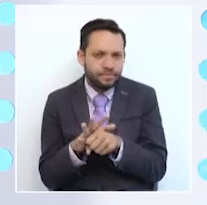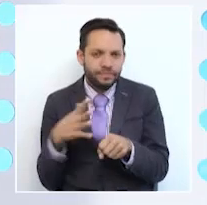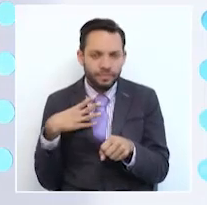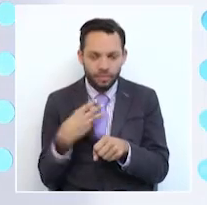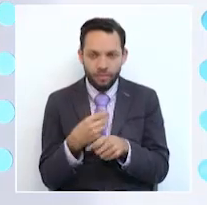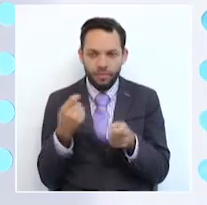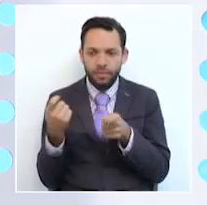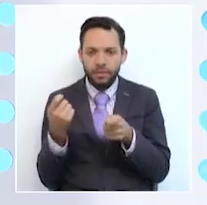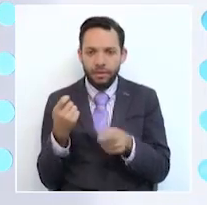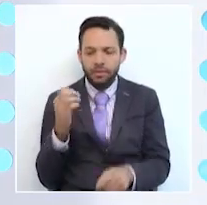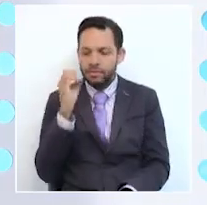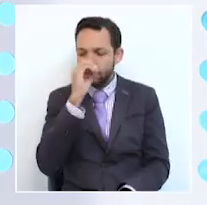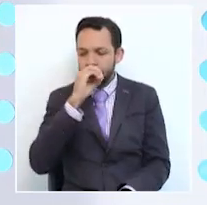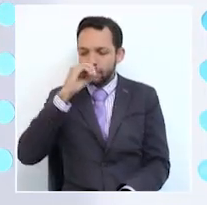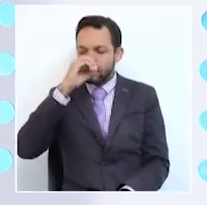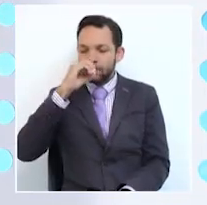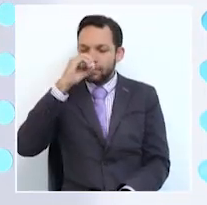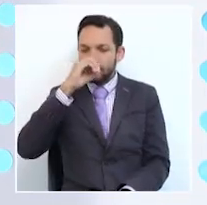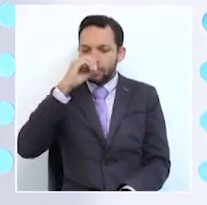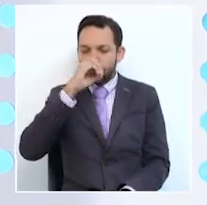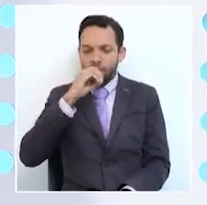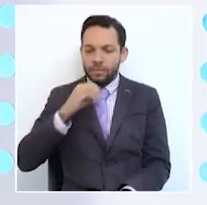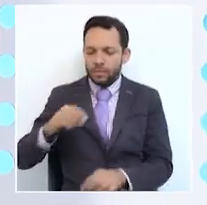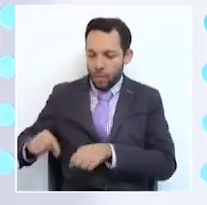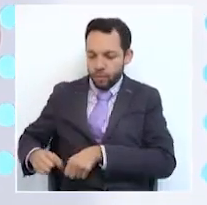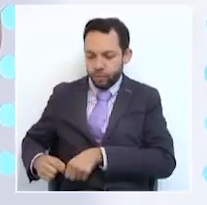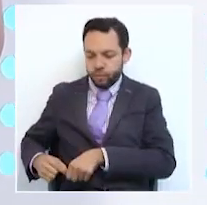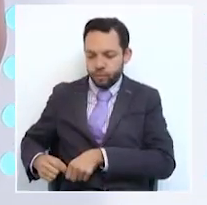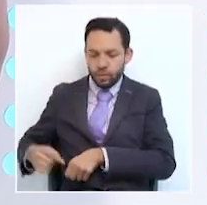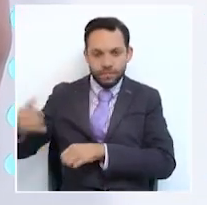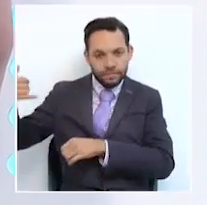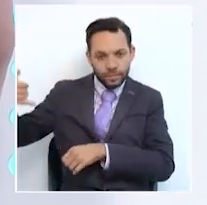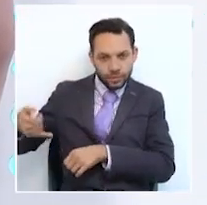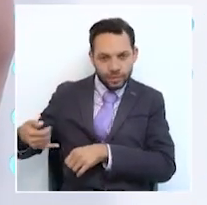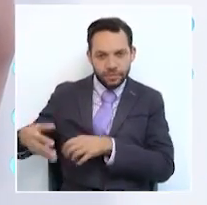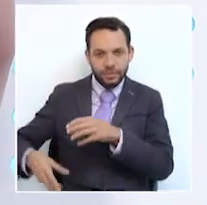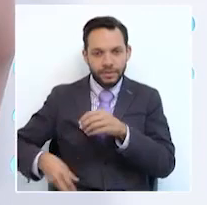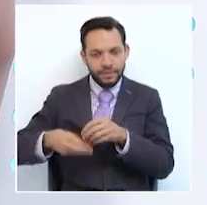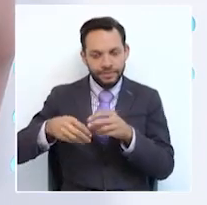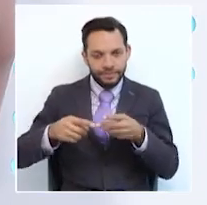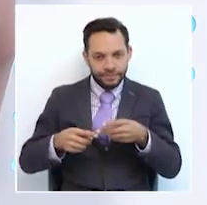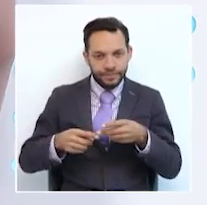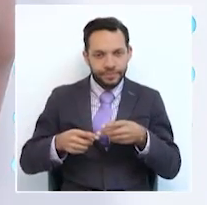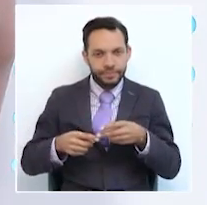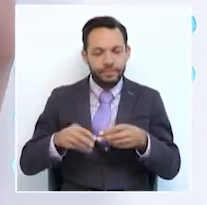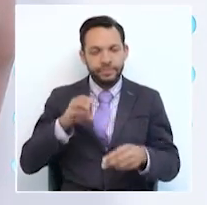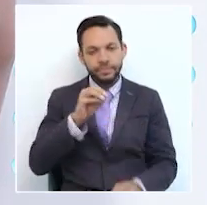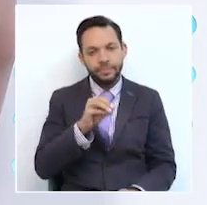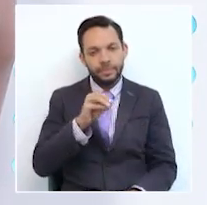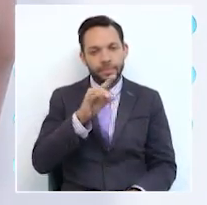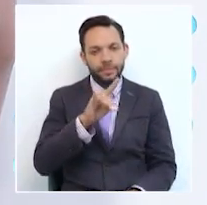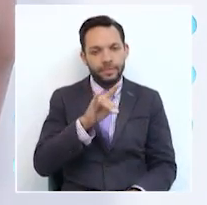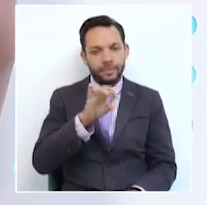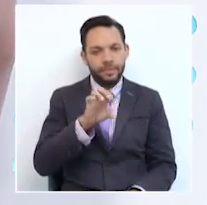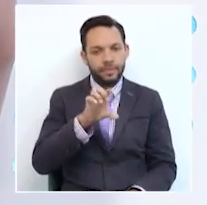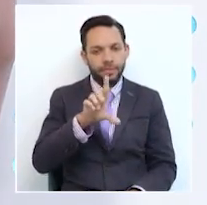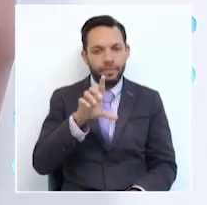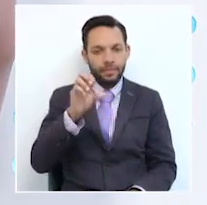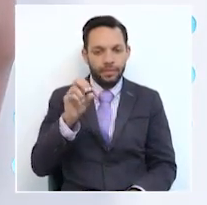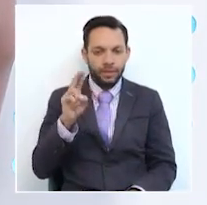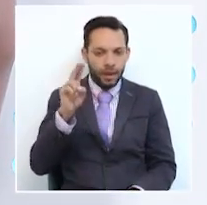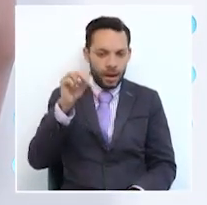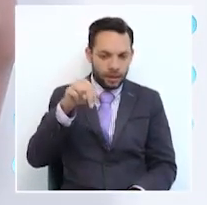ozono rectal les hacemos terapias de relaciones y les hacemos un estudio que estamos haciendo ahora